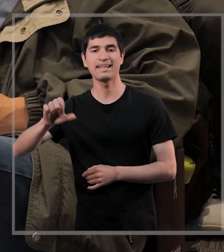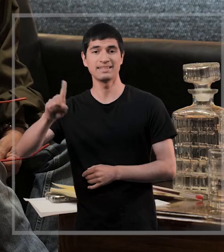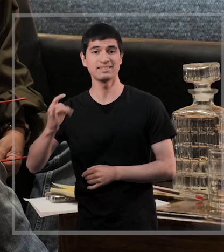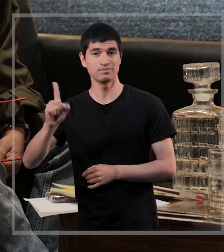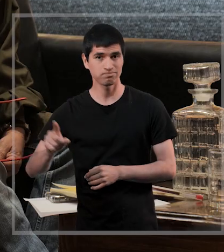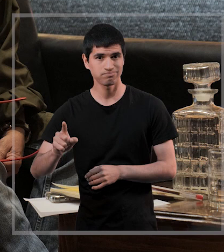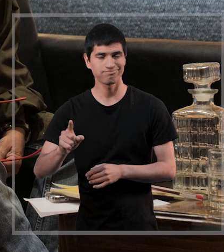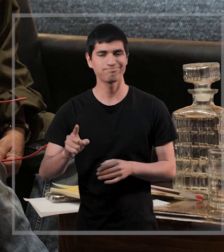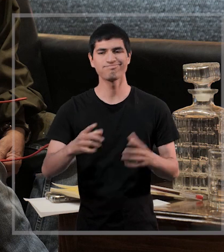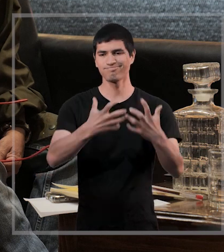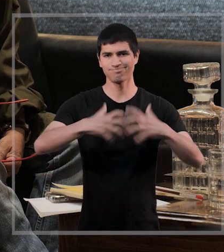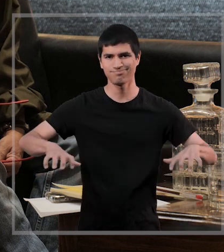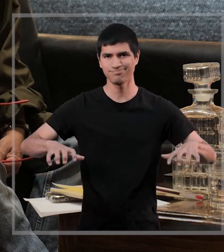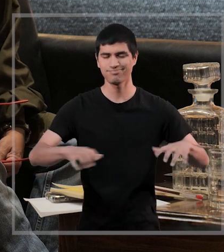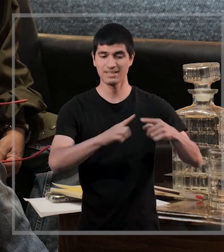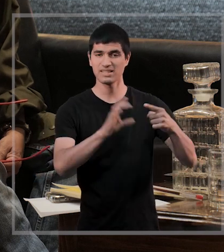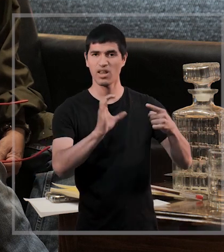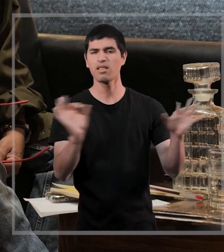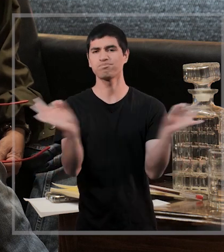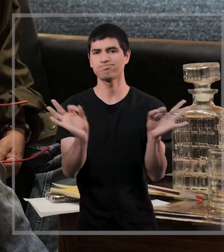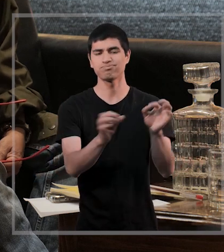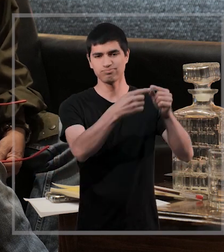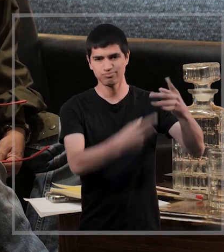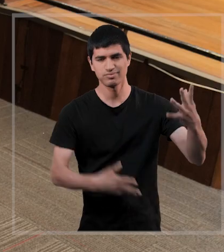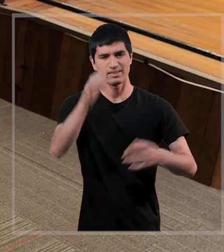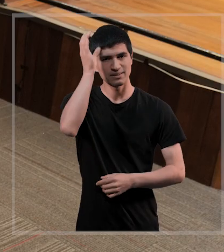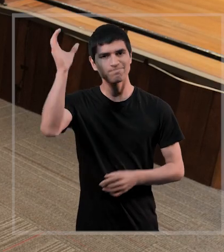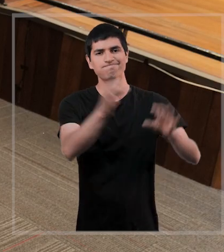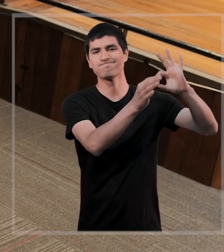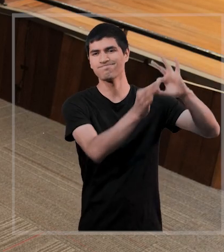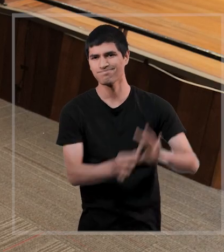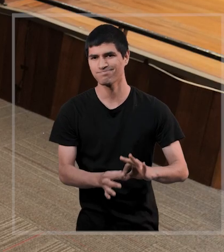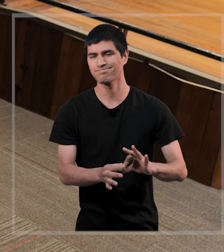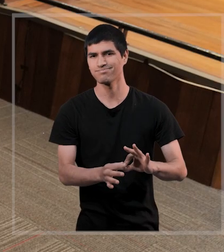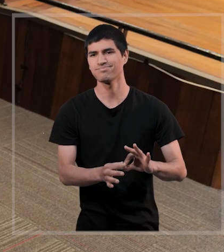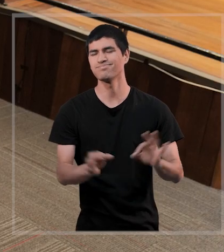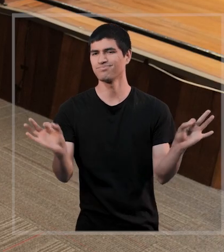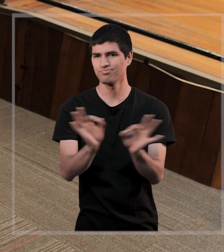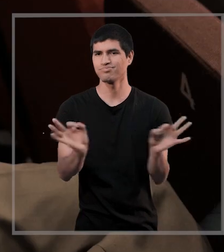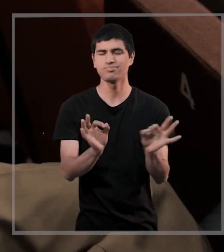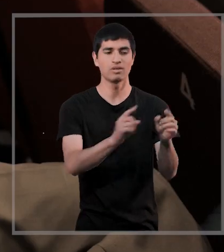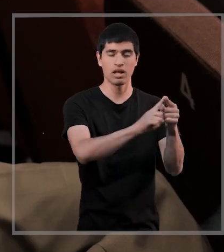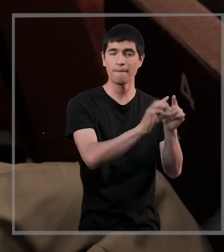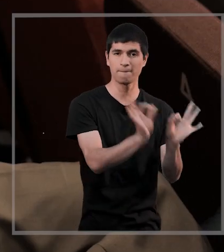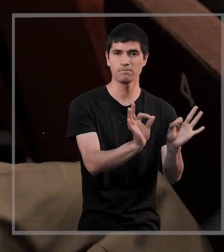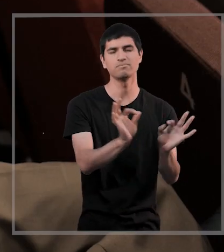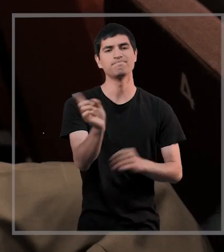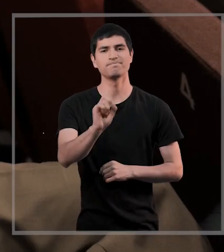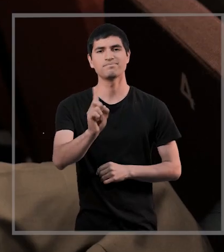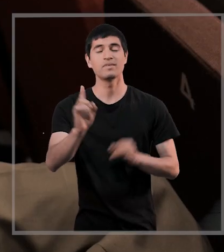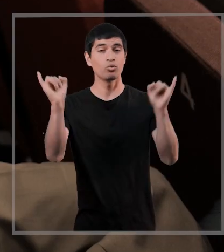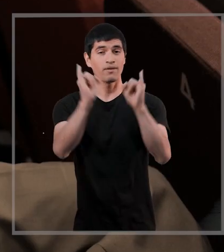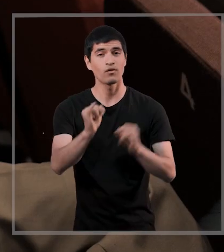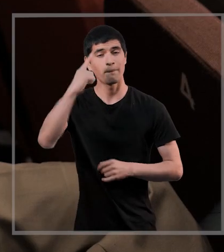que llamamos. O sea, la cibernética en realidad está para explicar transdisciplinarmente, eso significa que no es algo particular de una ciencia,